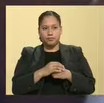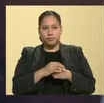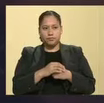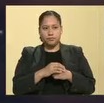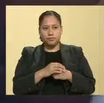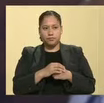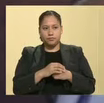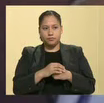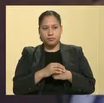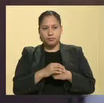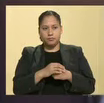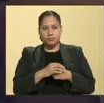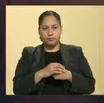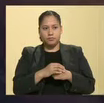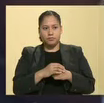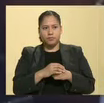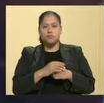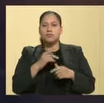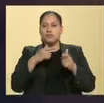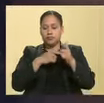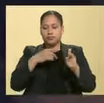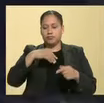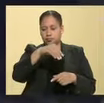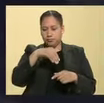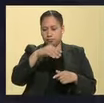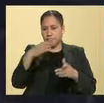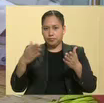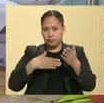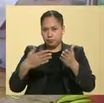Pues, seguimos cocinando.